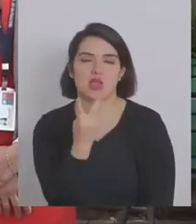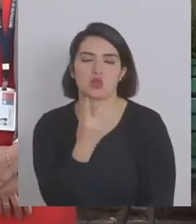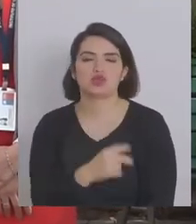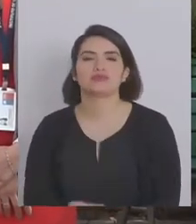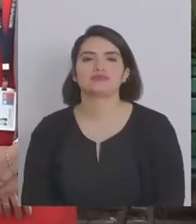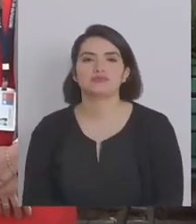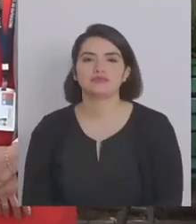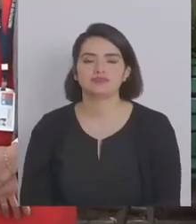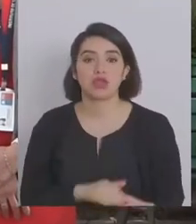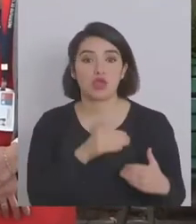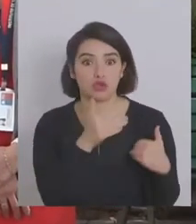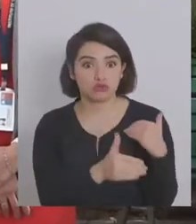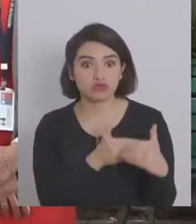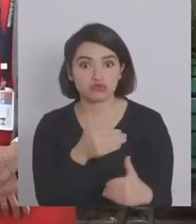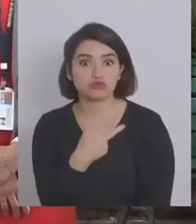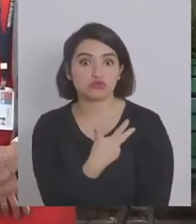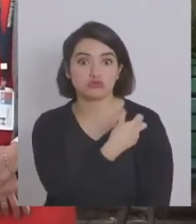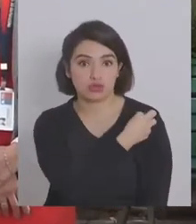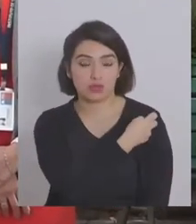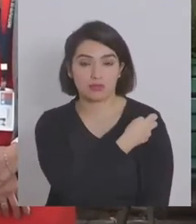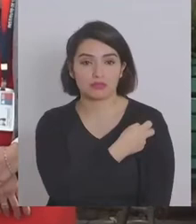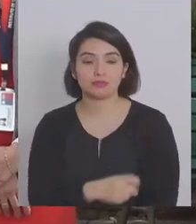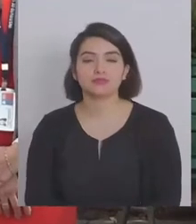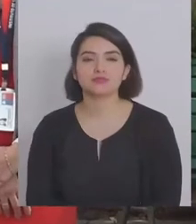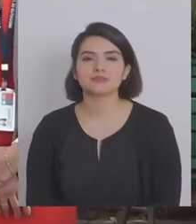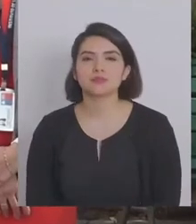eficacia que se dio